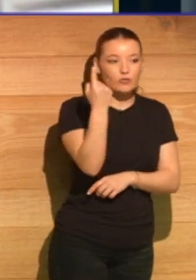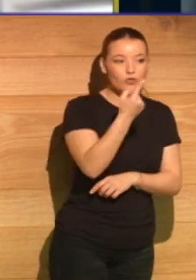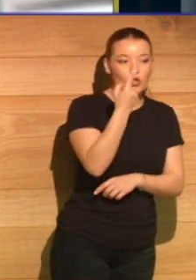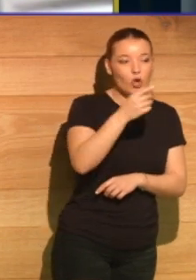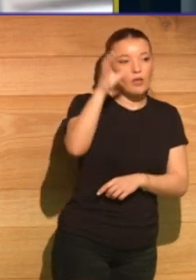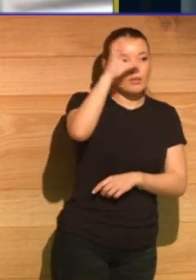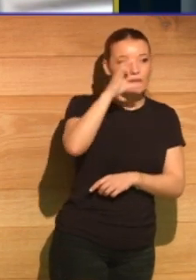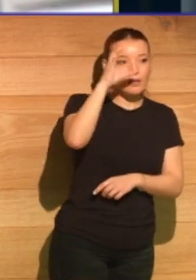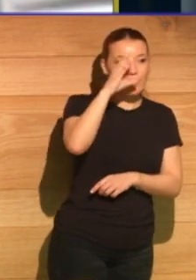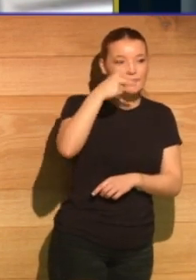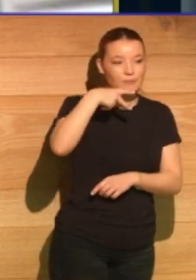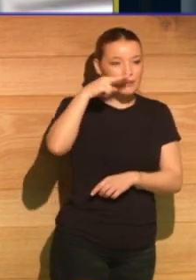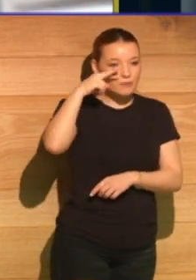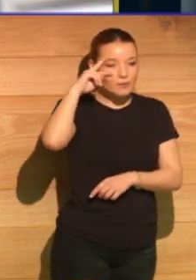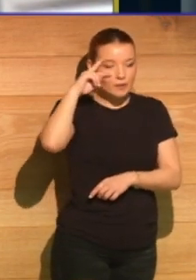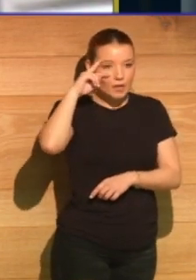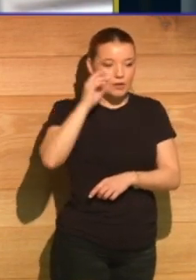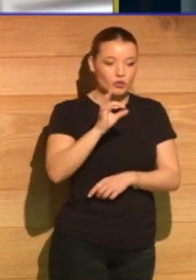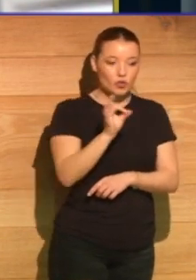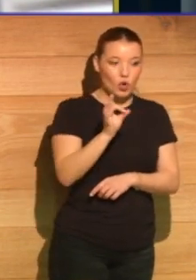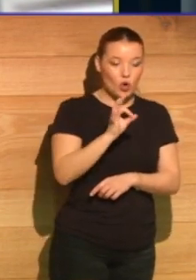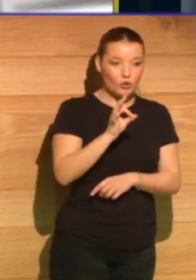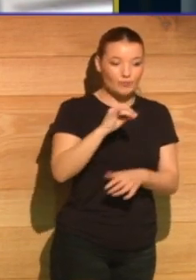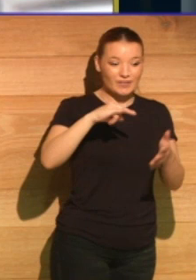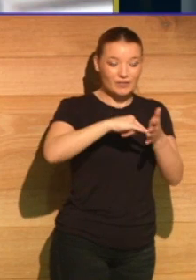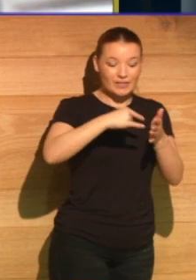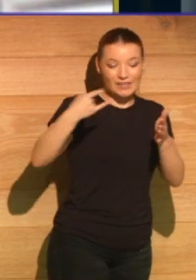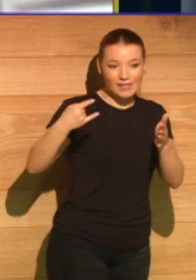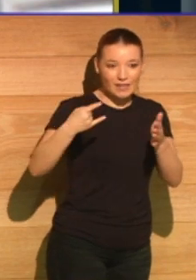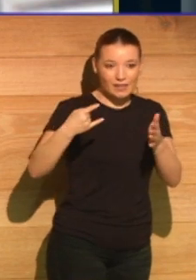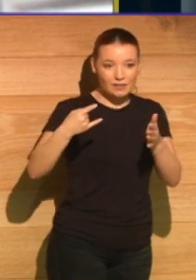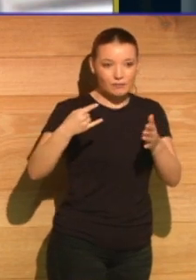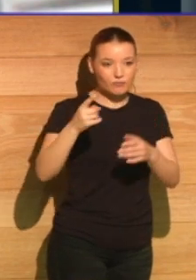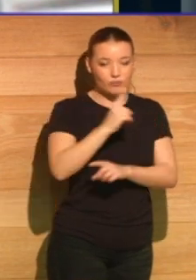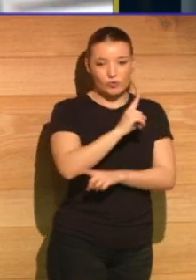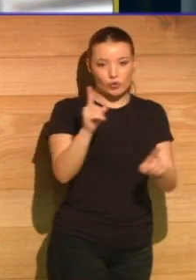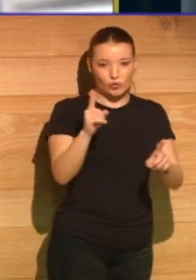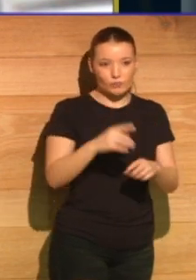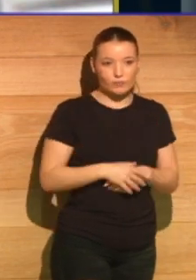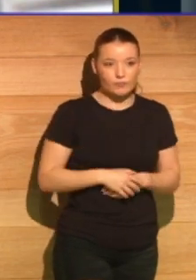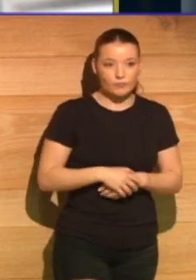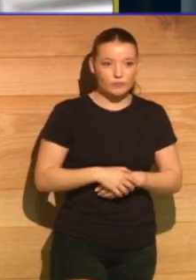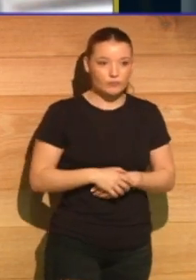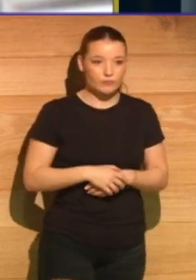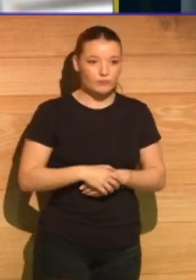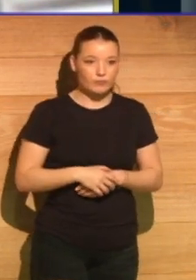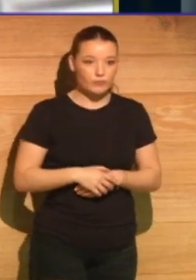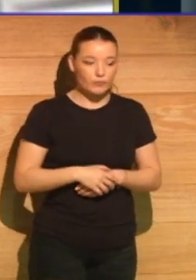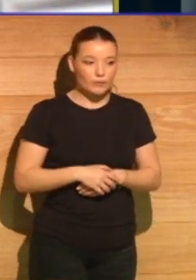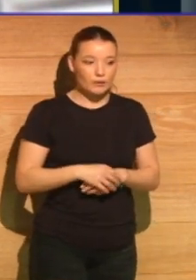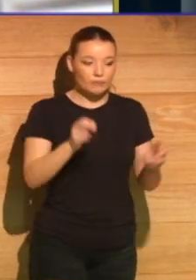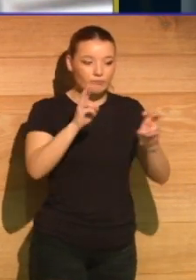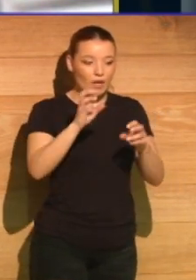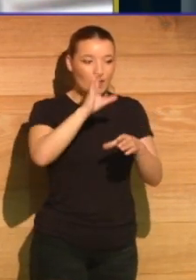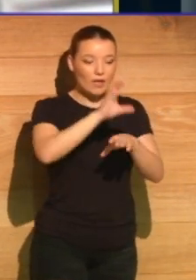ciencias experimentales y las ingenierías, y está Estíbaliz aquí, quienes estudiamos carreras de otros